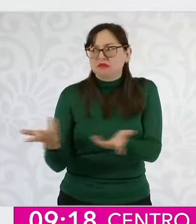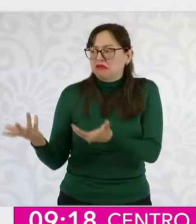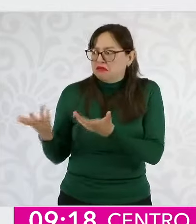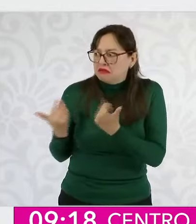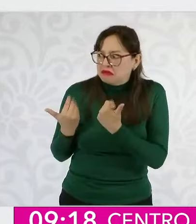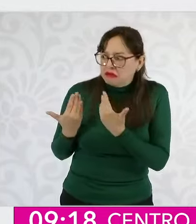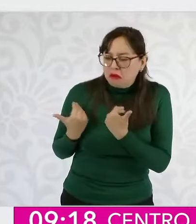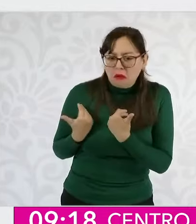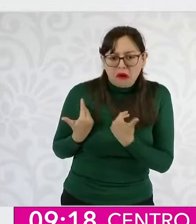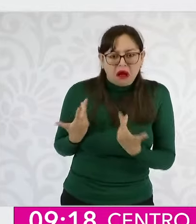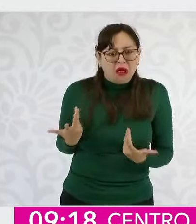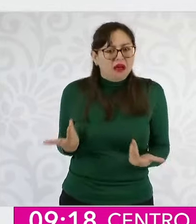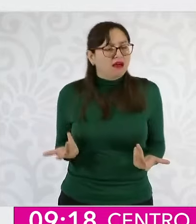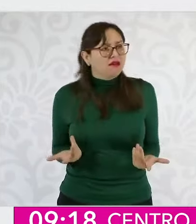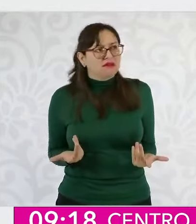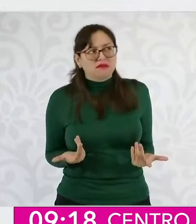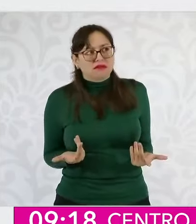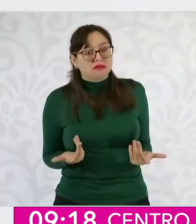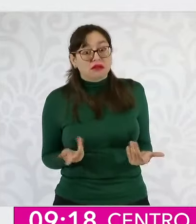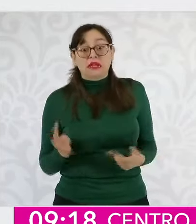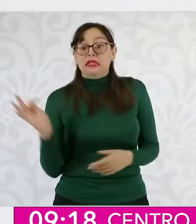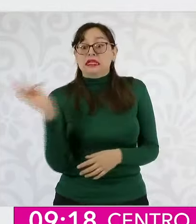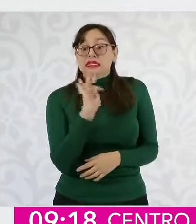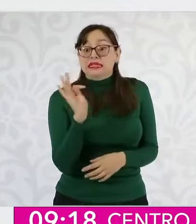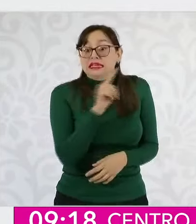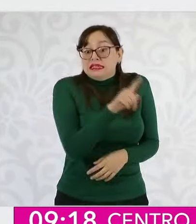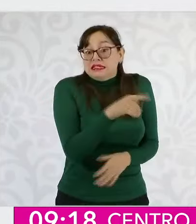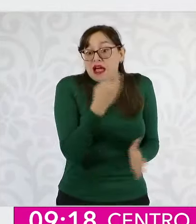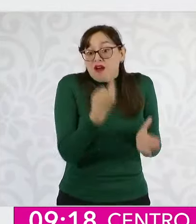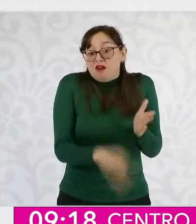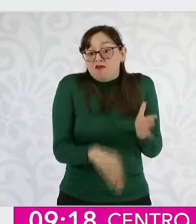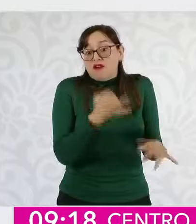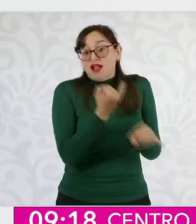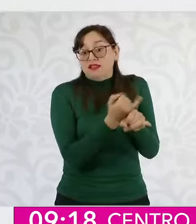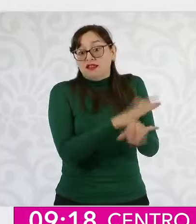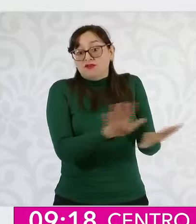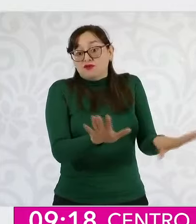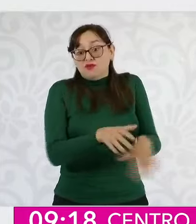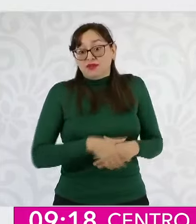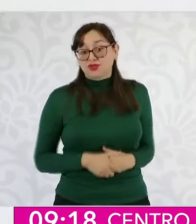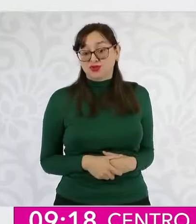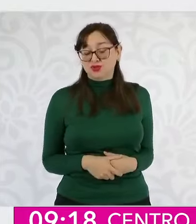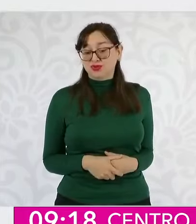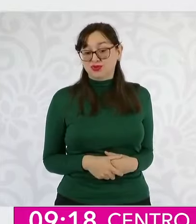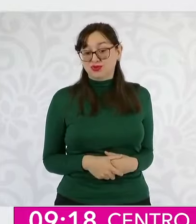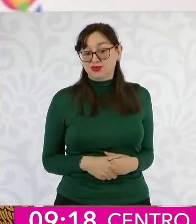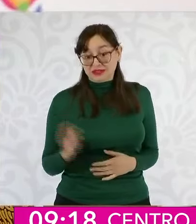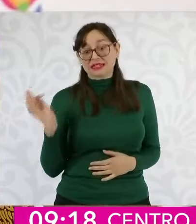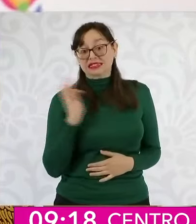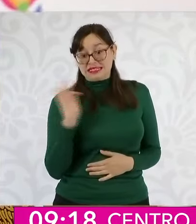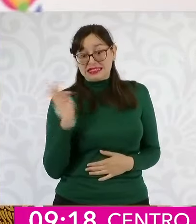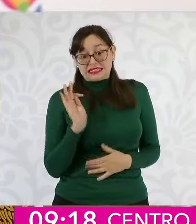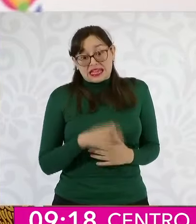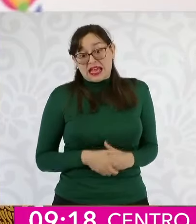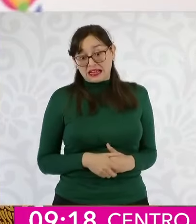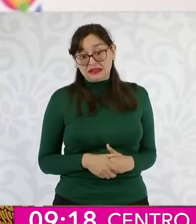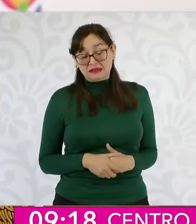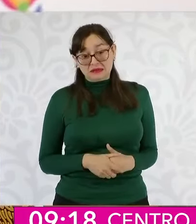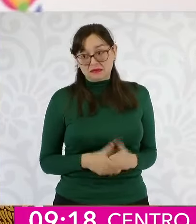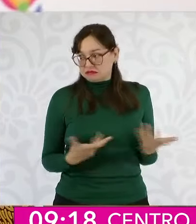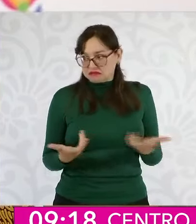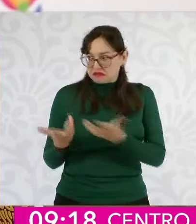Entonces, a lo mejor no conoce todo lo que se ha hecho en el último año y que nosotros ya estamos fortaleciendo.